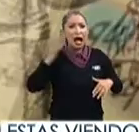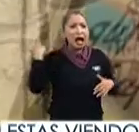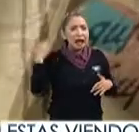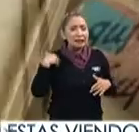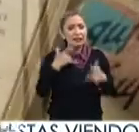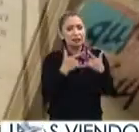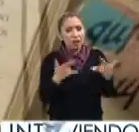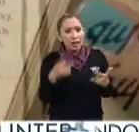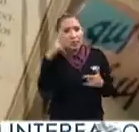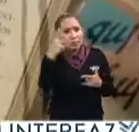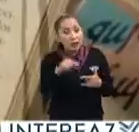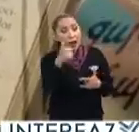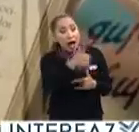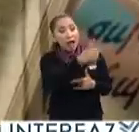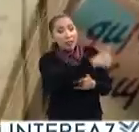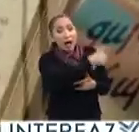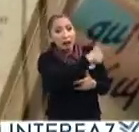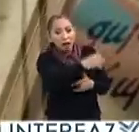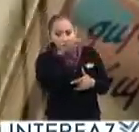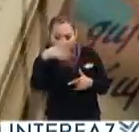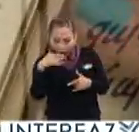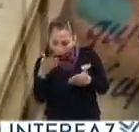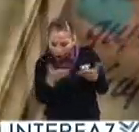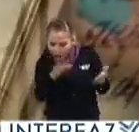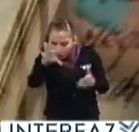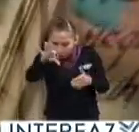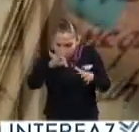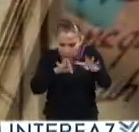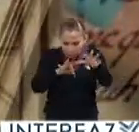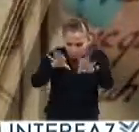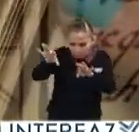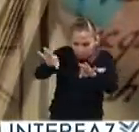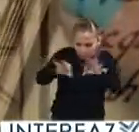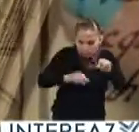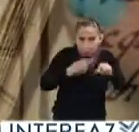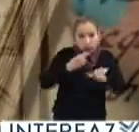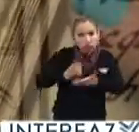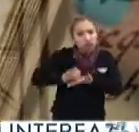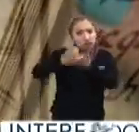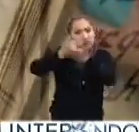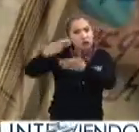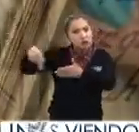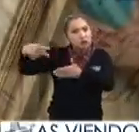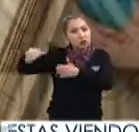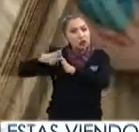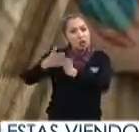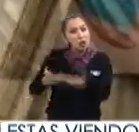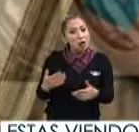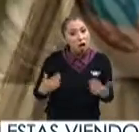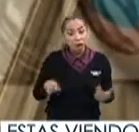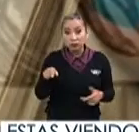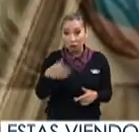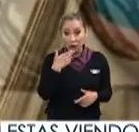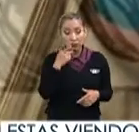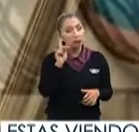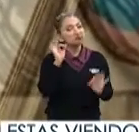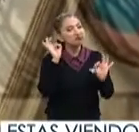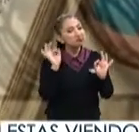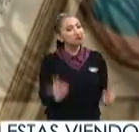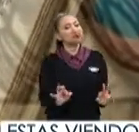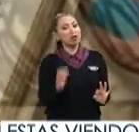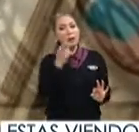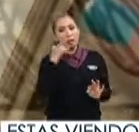México. Y de cada uno de ellos se entresacaba aquello que podía serle más útil. Eso no habla más que de un